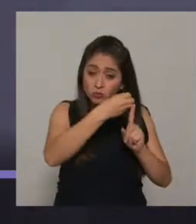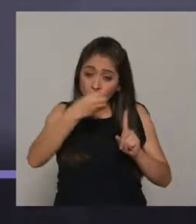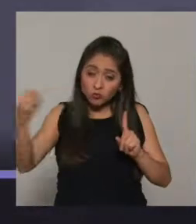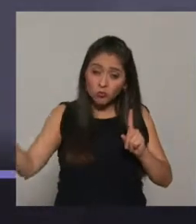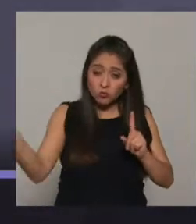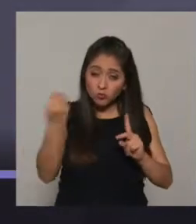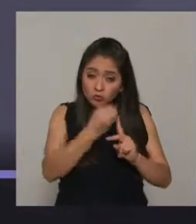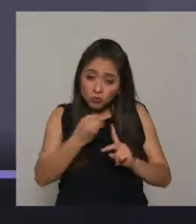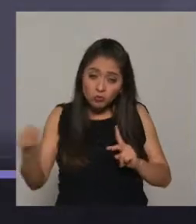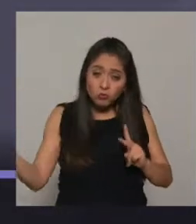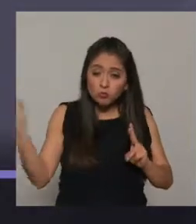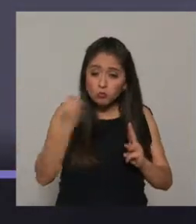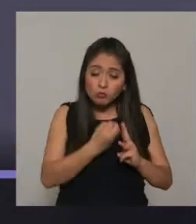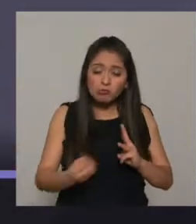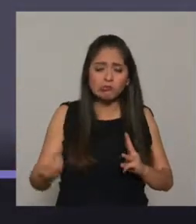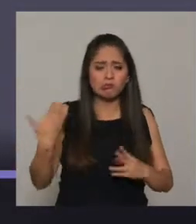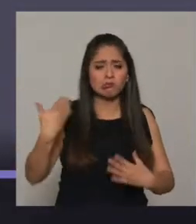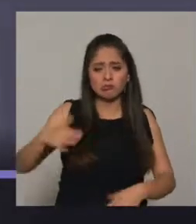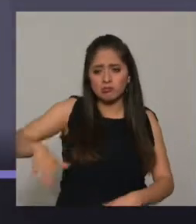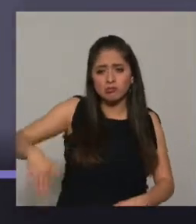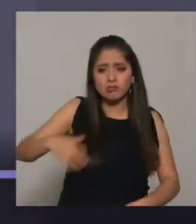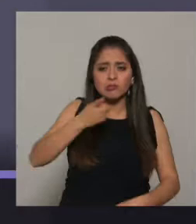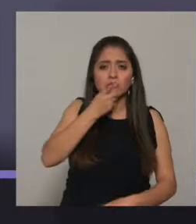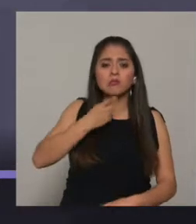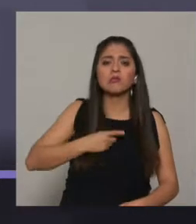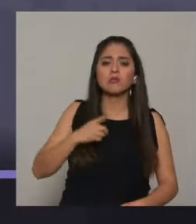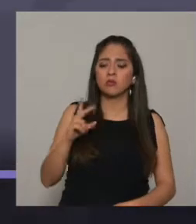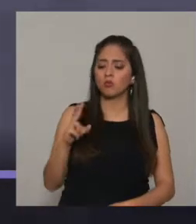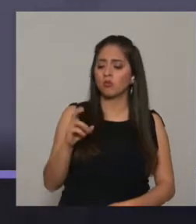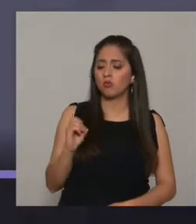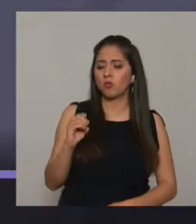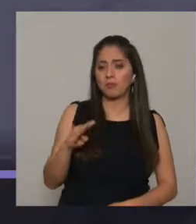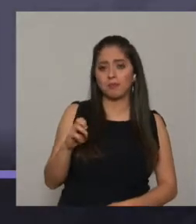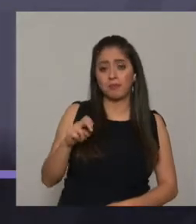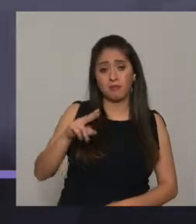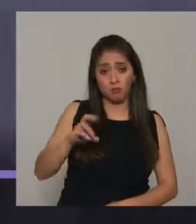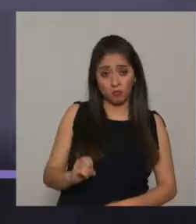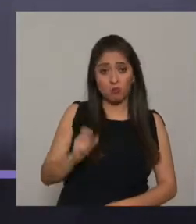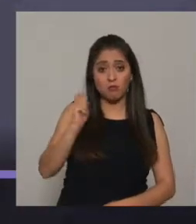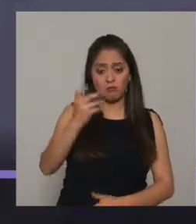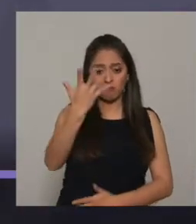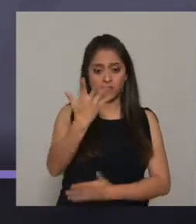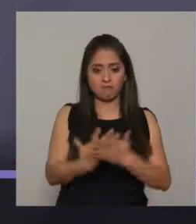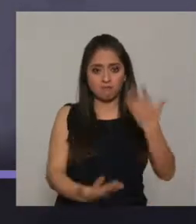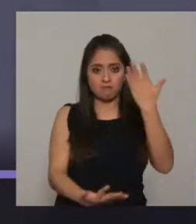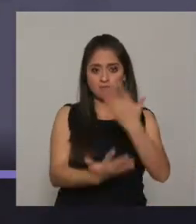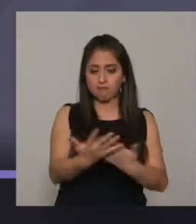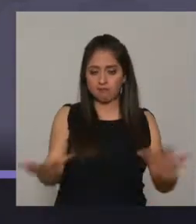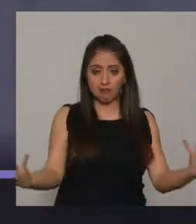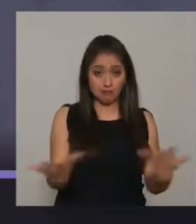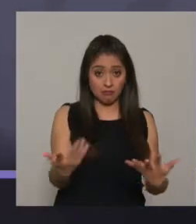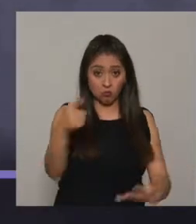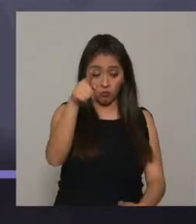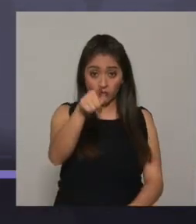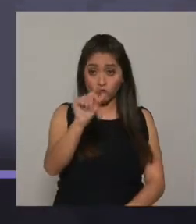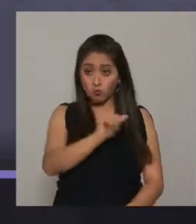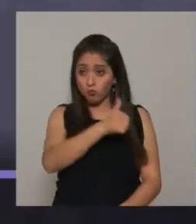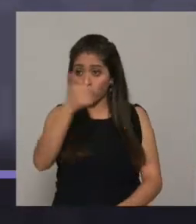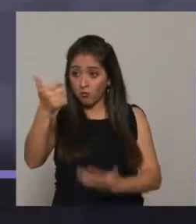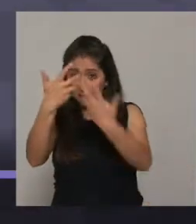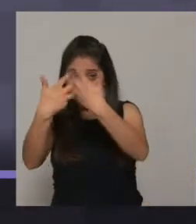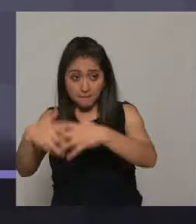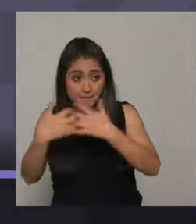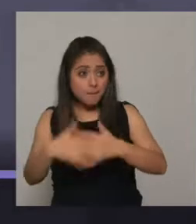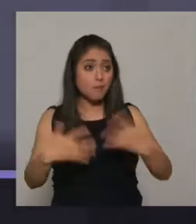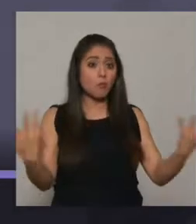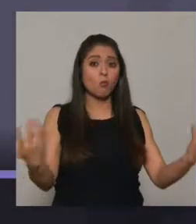archivo, que eso lo estaba comentando el señor Romero, se hace en forma manual. No hay manera de meter máquinas, no hay manera